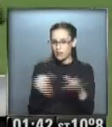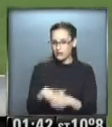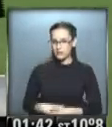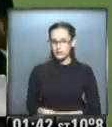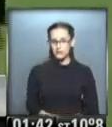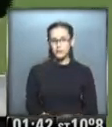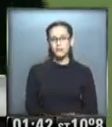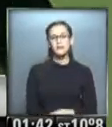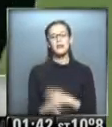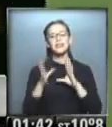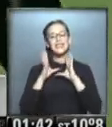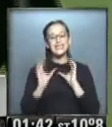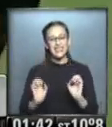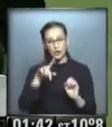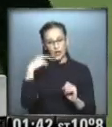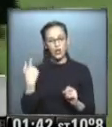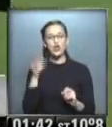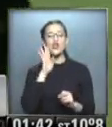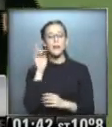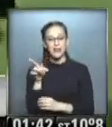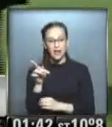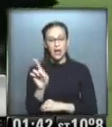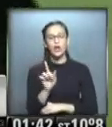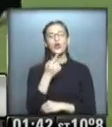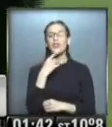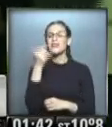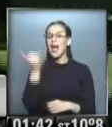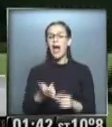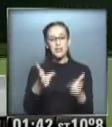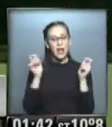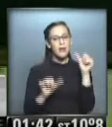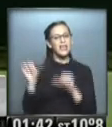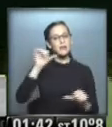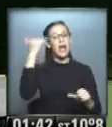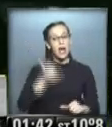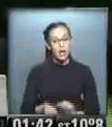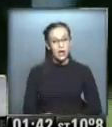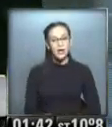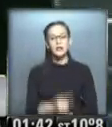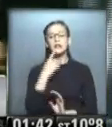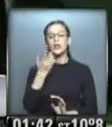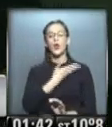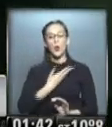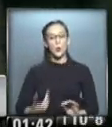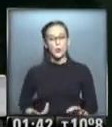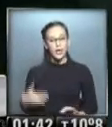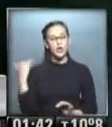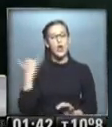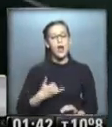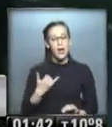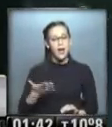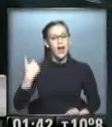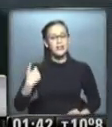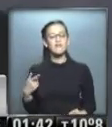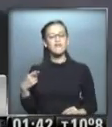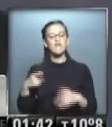el secretario de Estado norteamericano John Kerry aseguró que se utilizaron armas químicas y acusó al gobierno de Bashar al-Assad de haber destruido